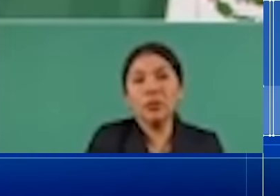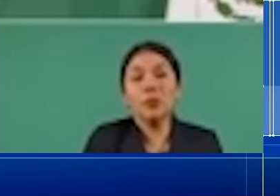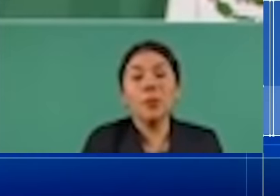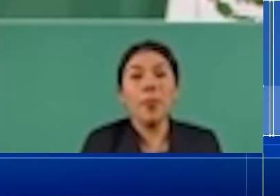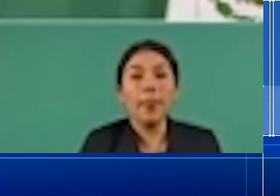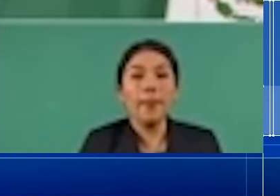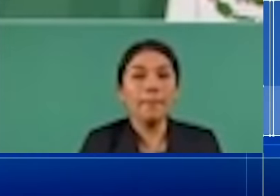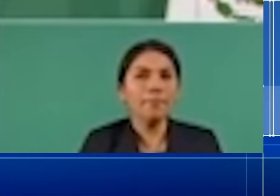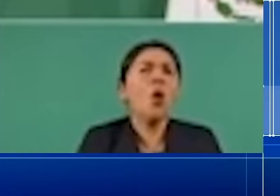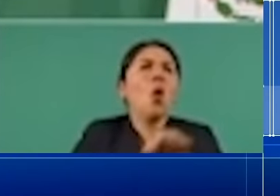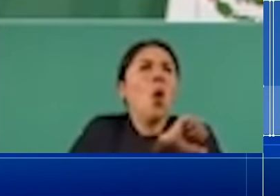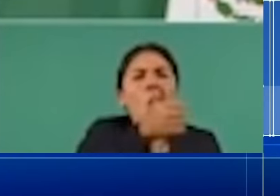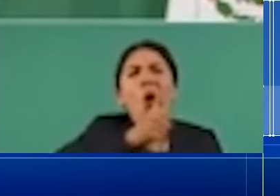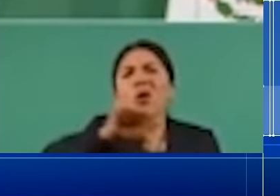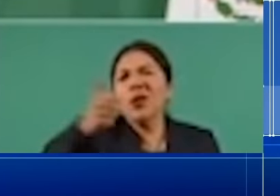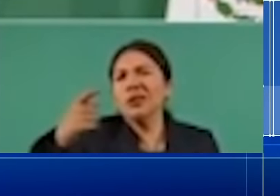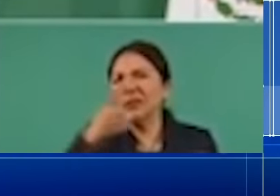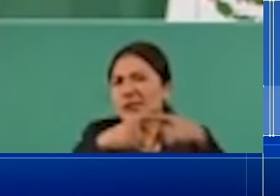Y así otros.